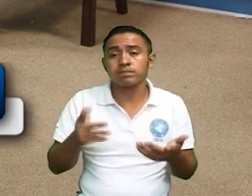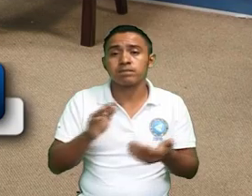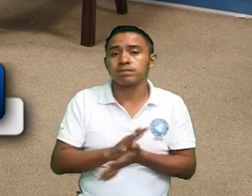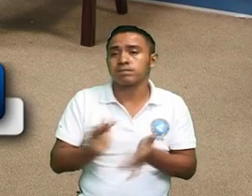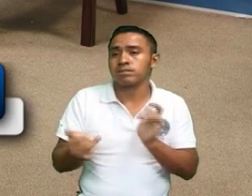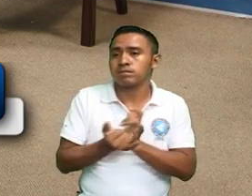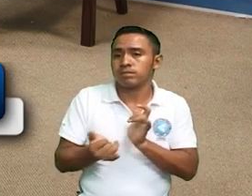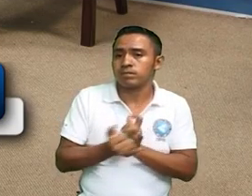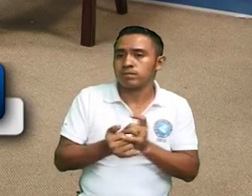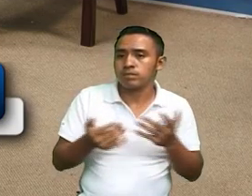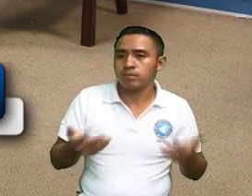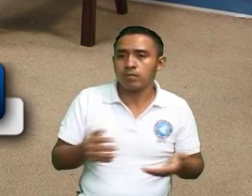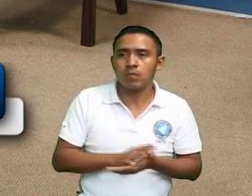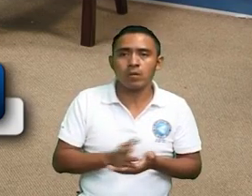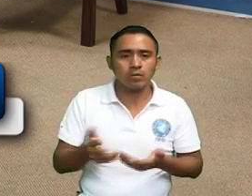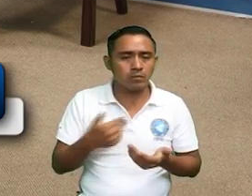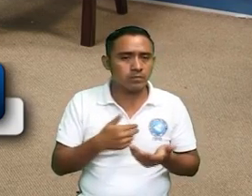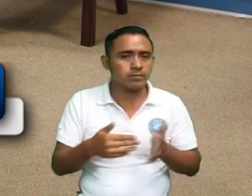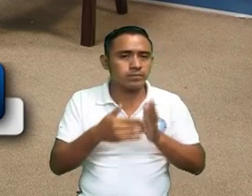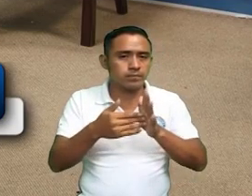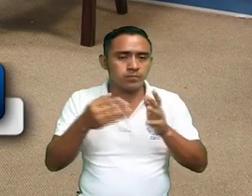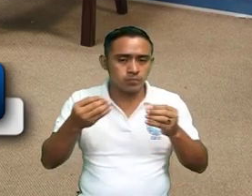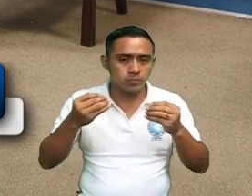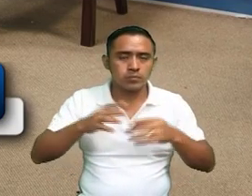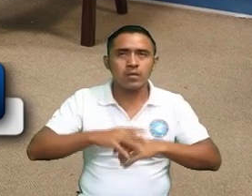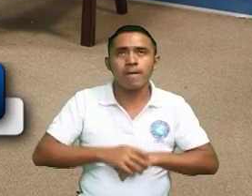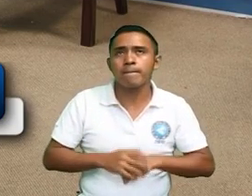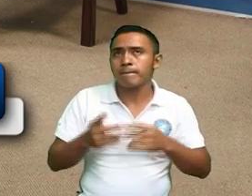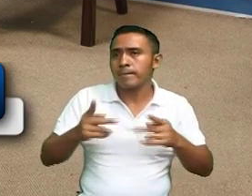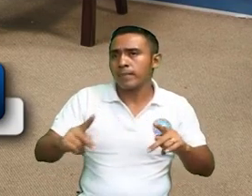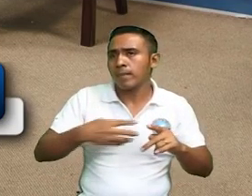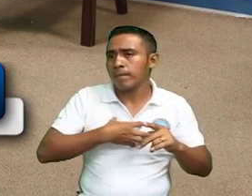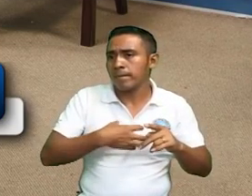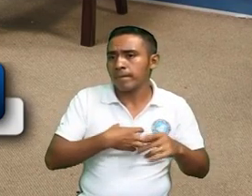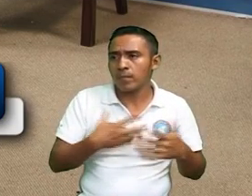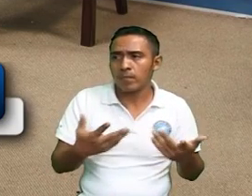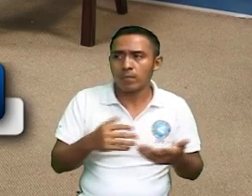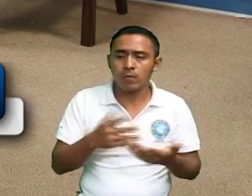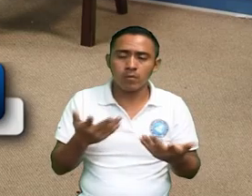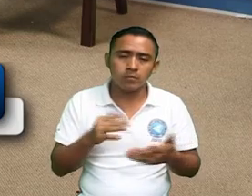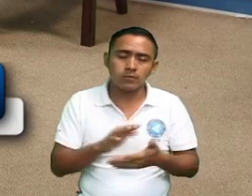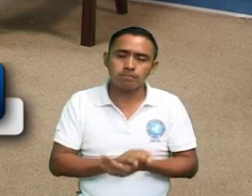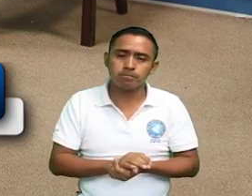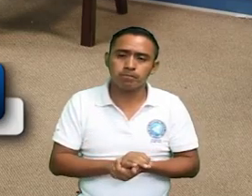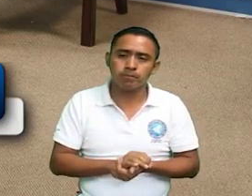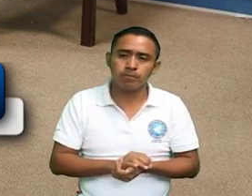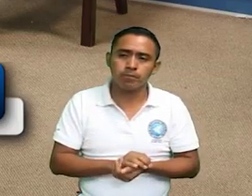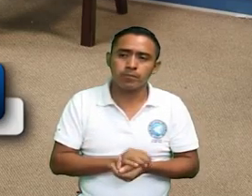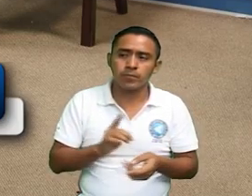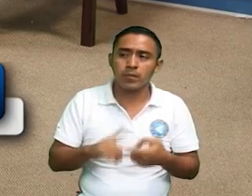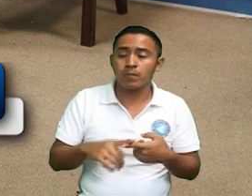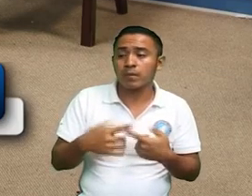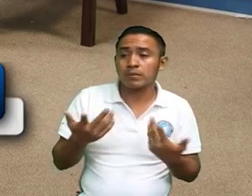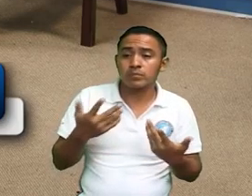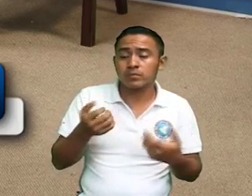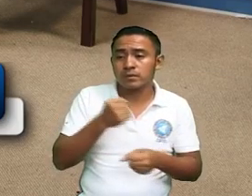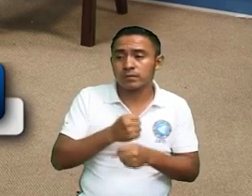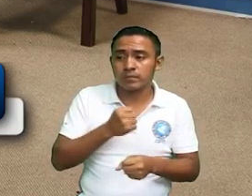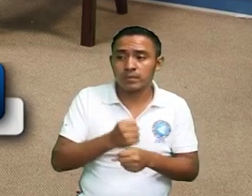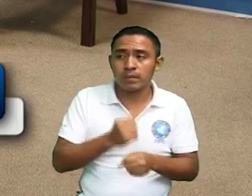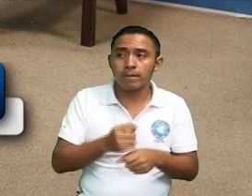mayores también tienden a presentarlo mucho, pero es propio de la edad, por así decirlo, de la edad laboral. Por ejemplo,